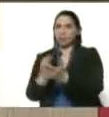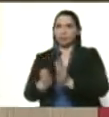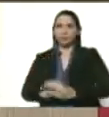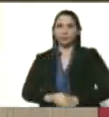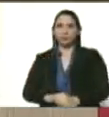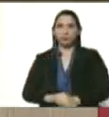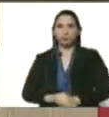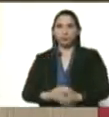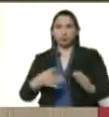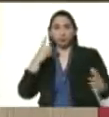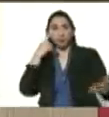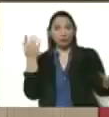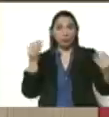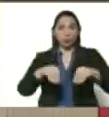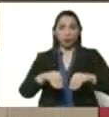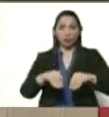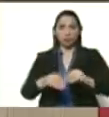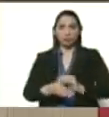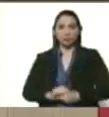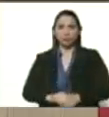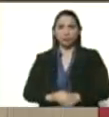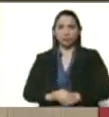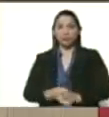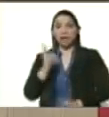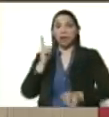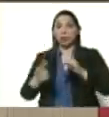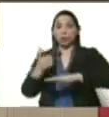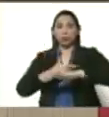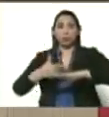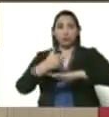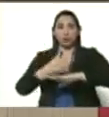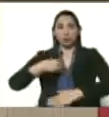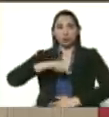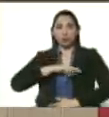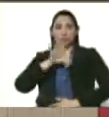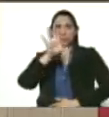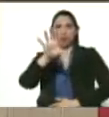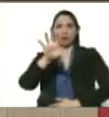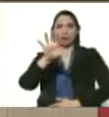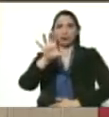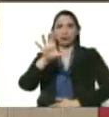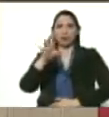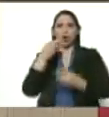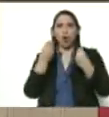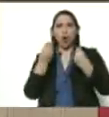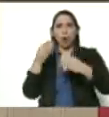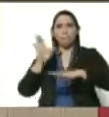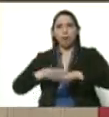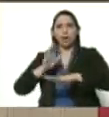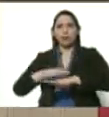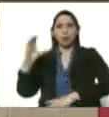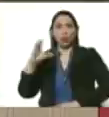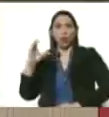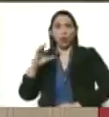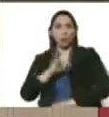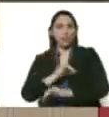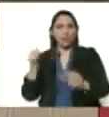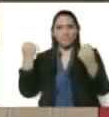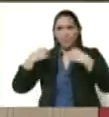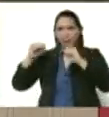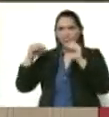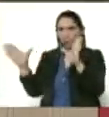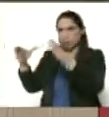en alianza con algunos gobiernos de nuestra región, como el caso de Colombia, donde fueron entrenados